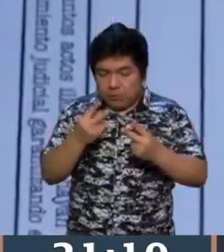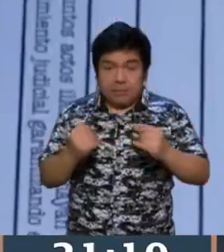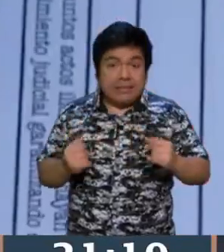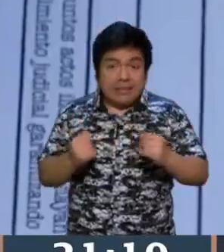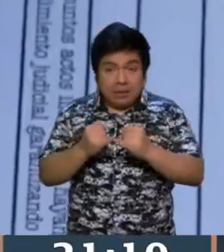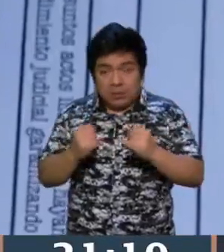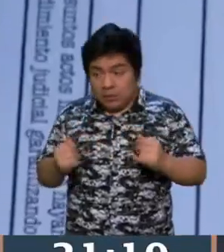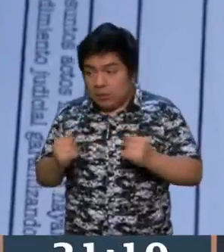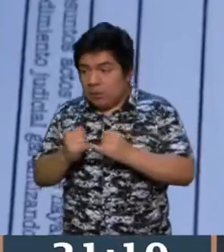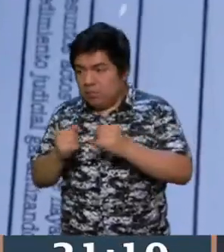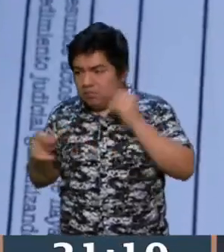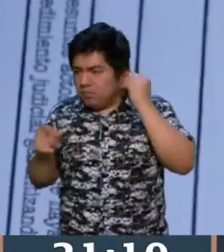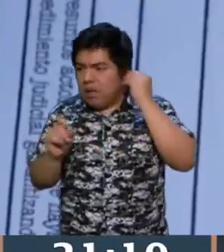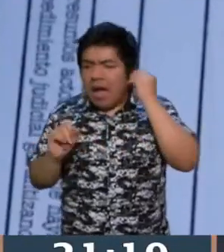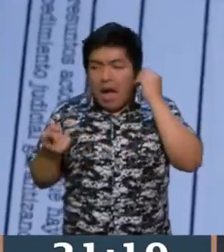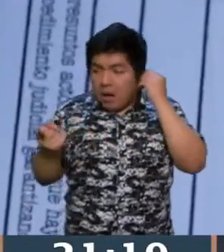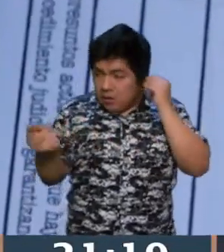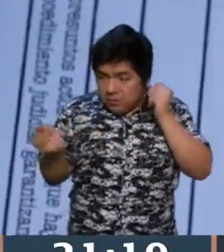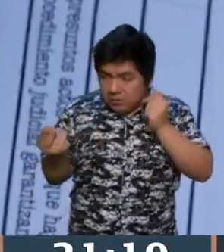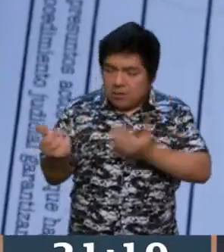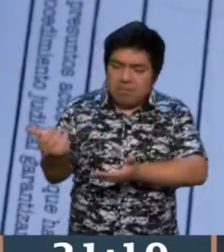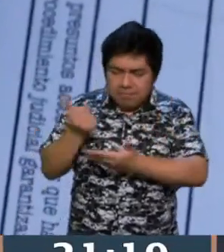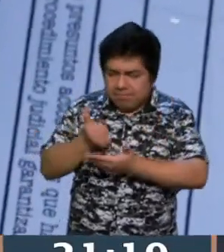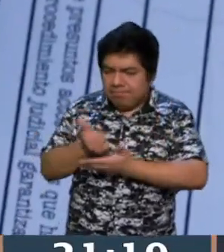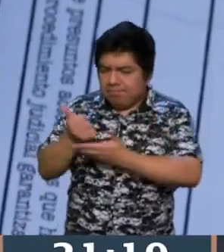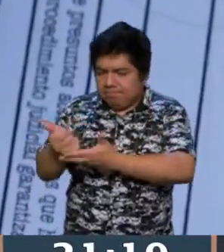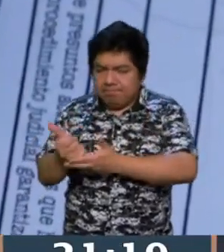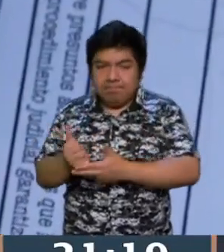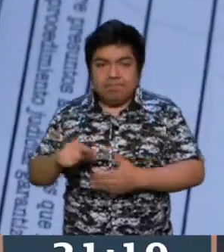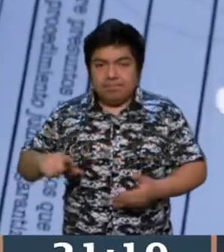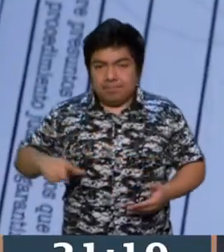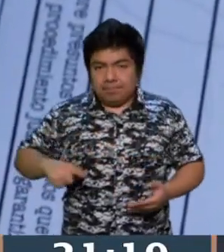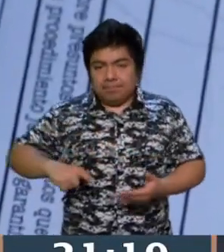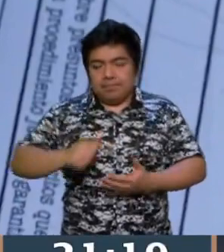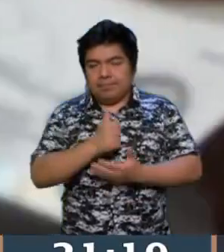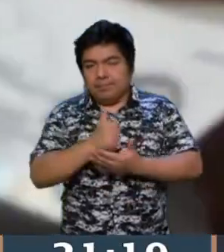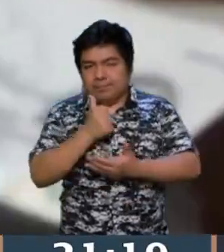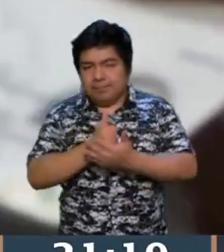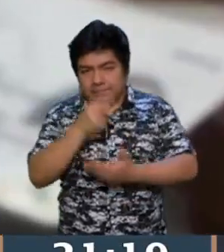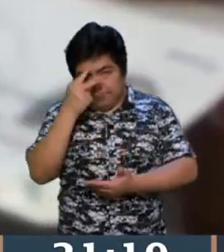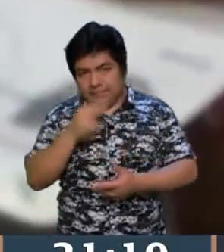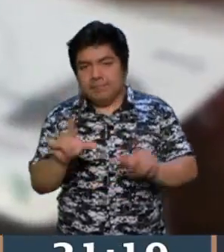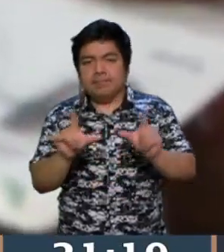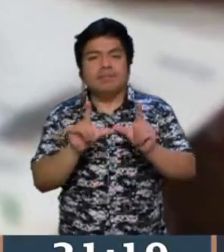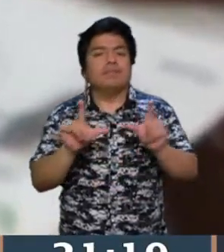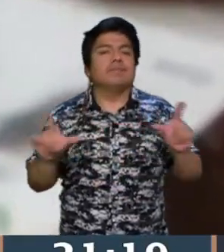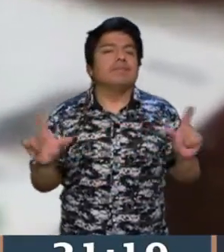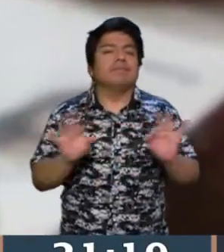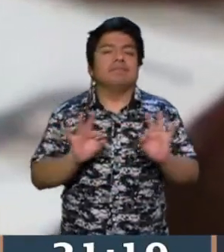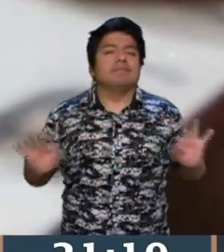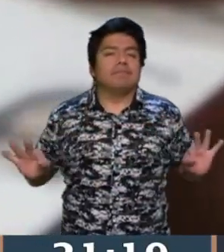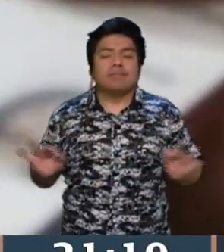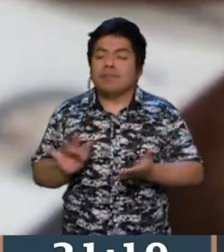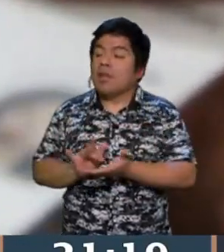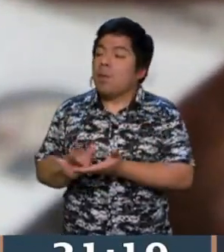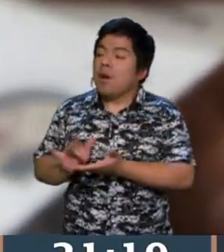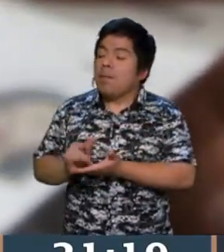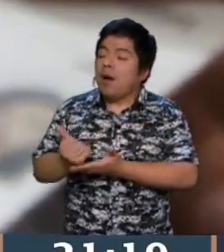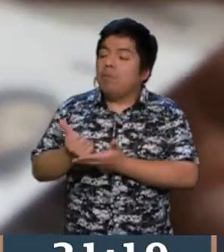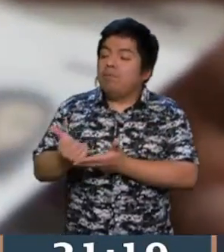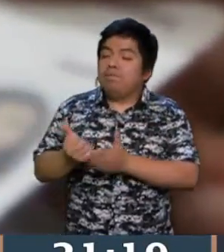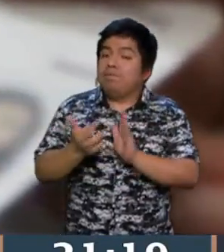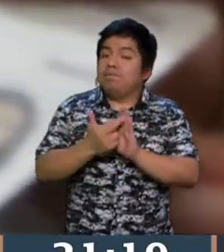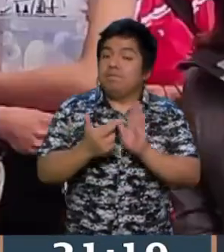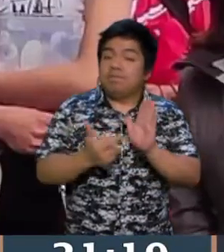y apoyando en lo que se requiera. El gobierno de la ciudad está listo en ese sentido, pues para apoyar de acuerdo a